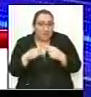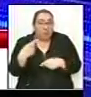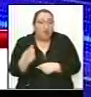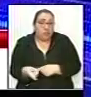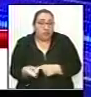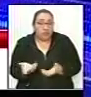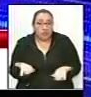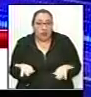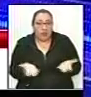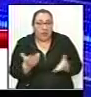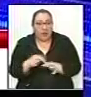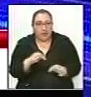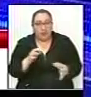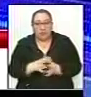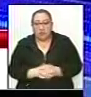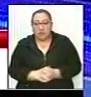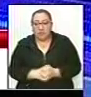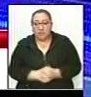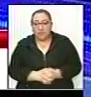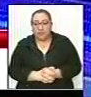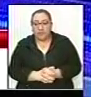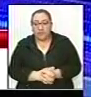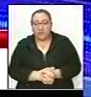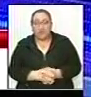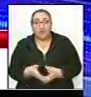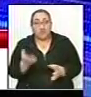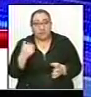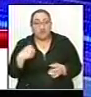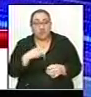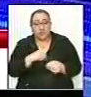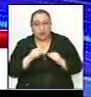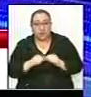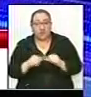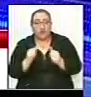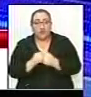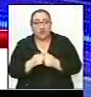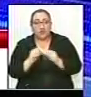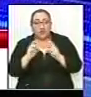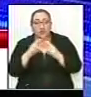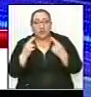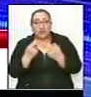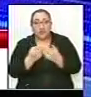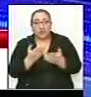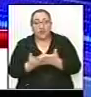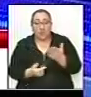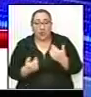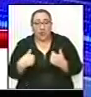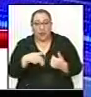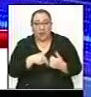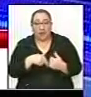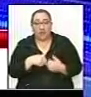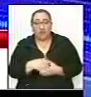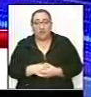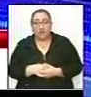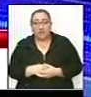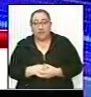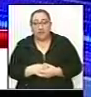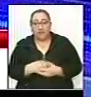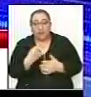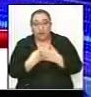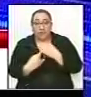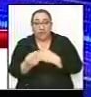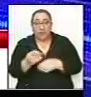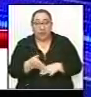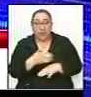próximo pleno. Vamos nosotros a continuar con el evento que nosotros estábamos